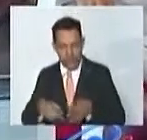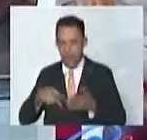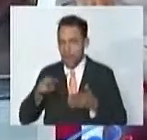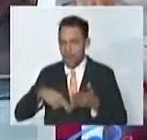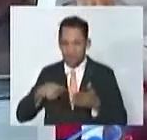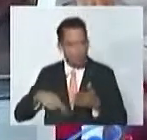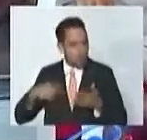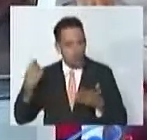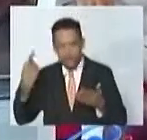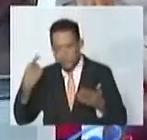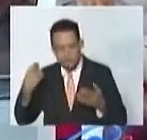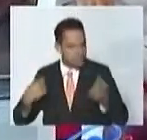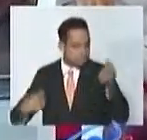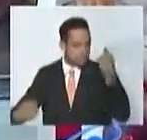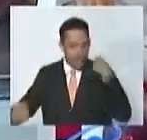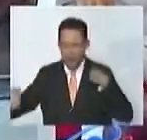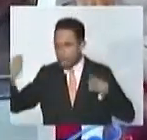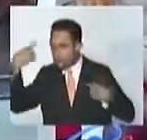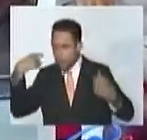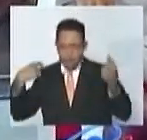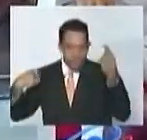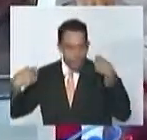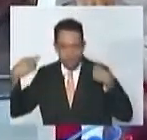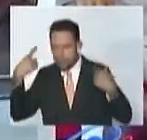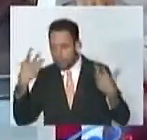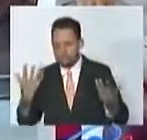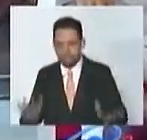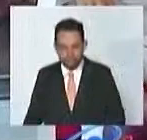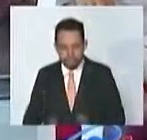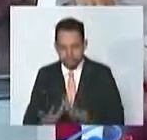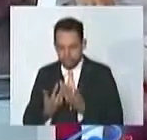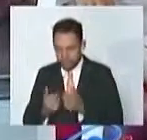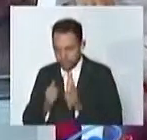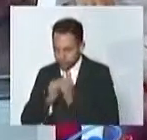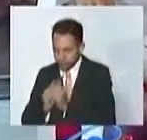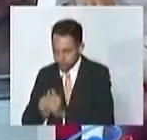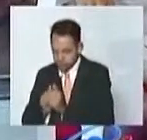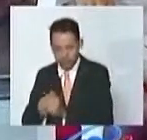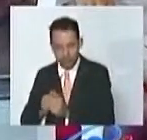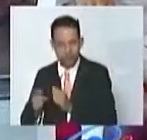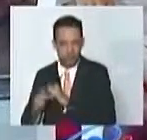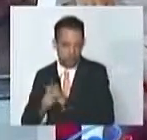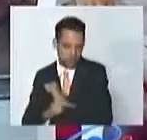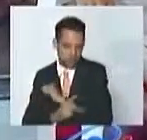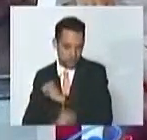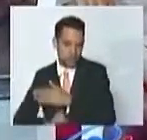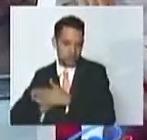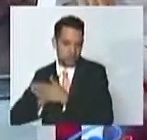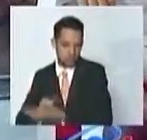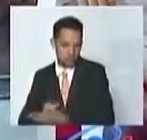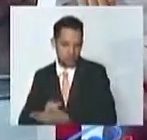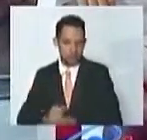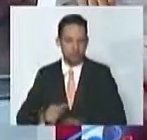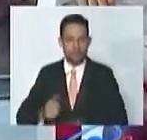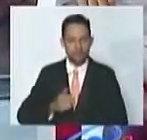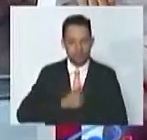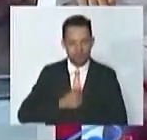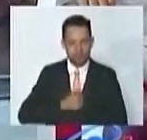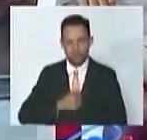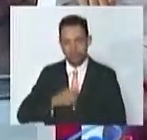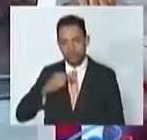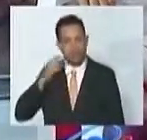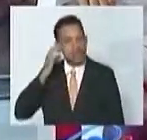lectoescritura y por ende entonces va a limitar mucho su proceso educativo. Personalmente me remito también a algo que me pasó con mi